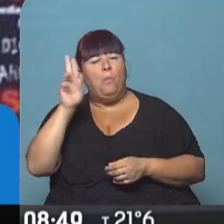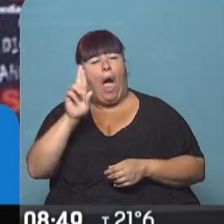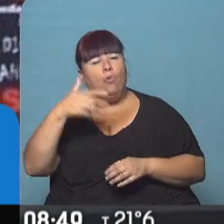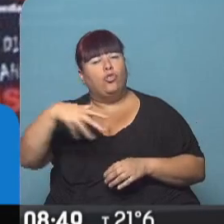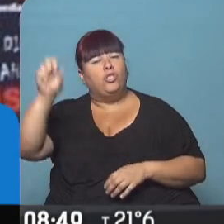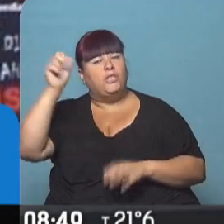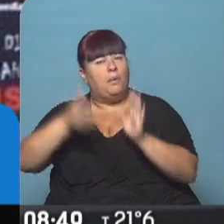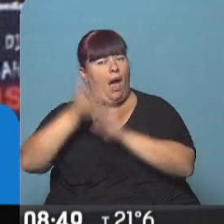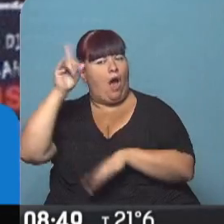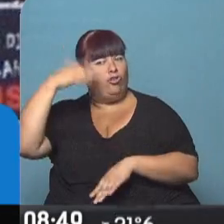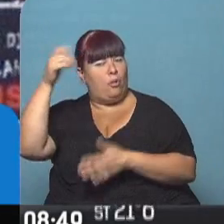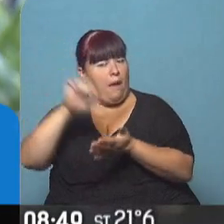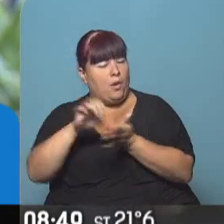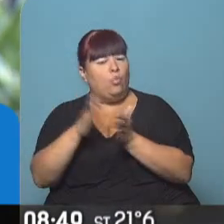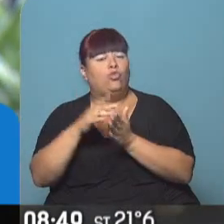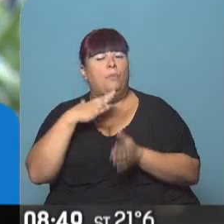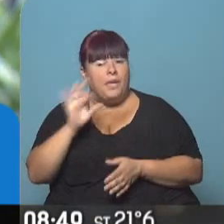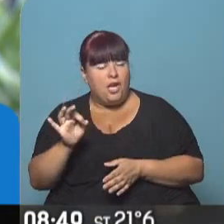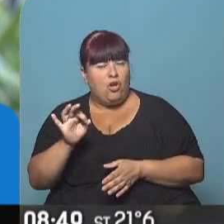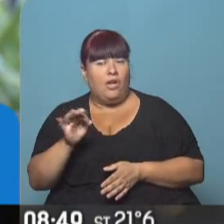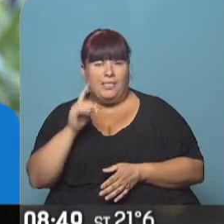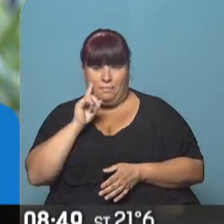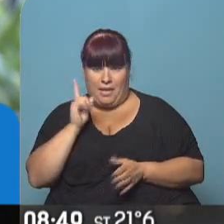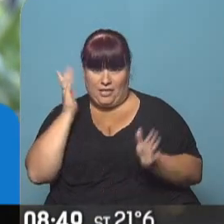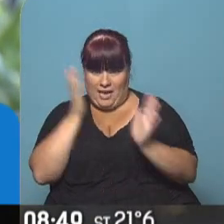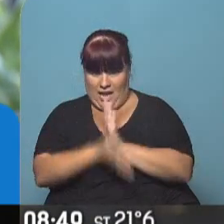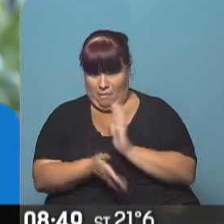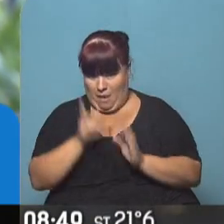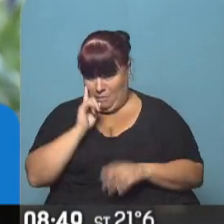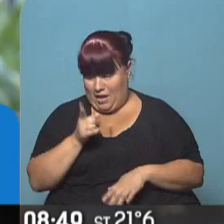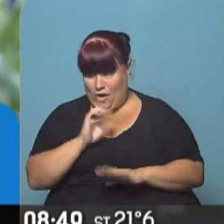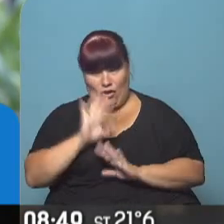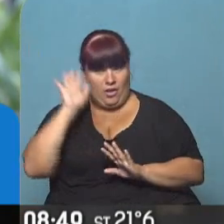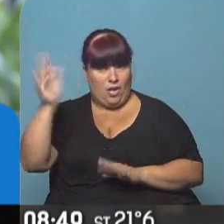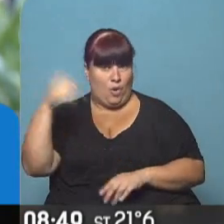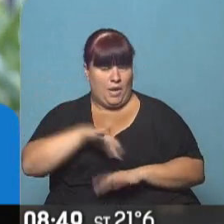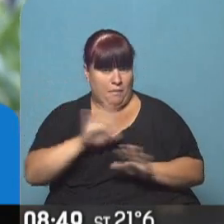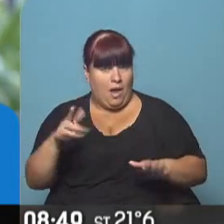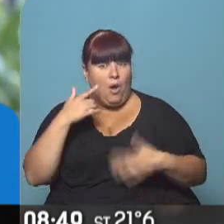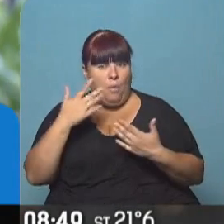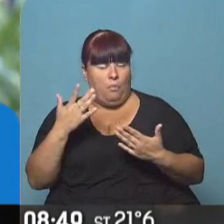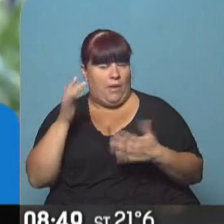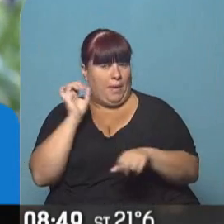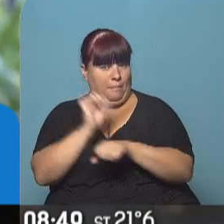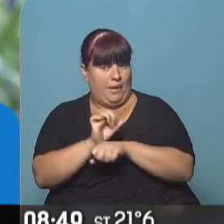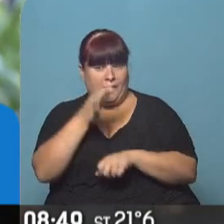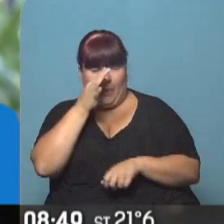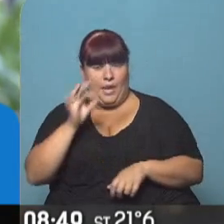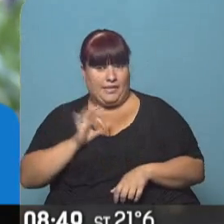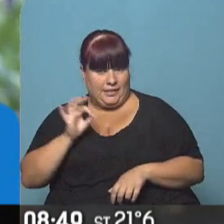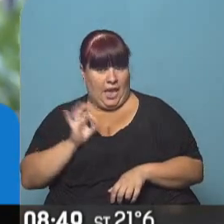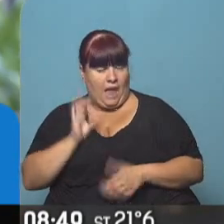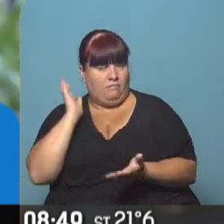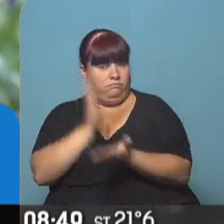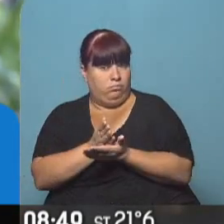permitió salir al exterior con mi hijo, con el peligro de fuga que hay y con una expectativa de prisión de 20 años, que sería